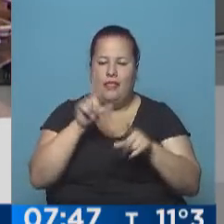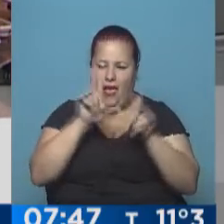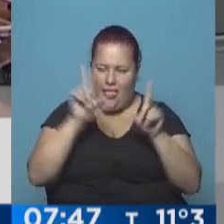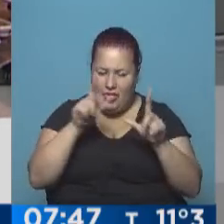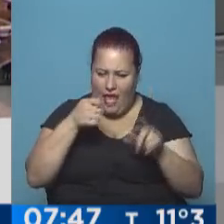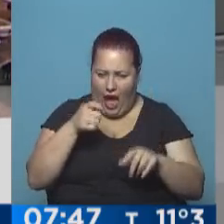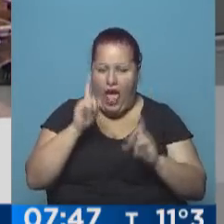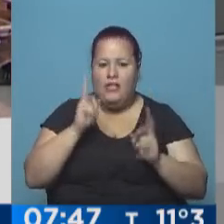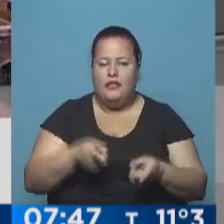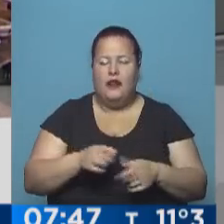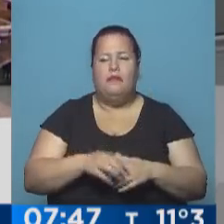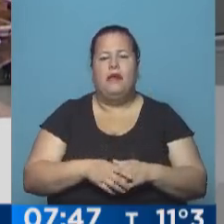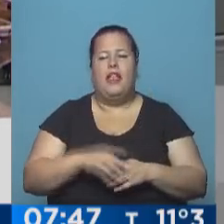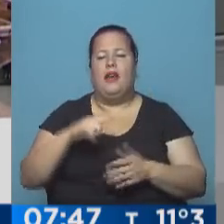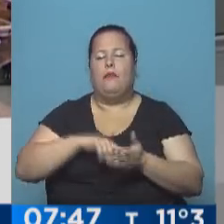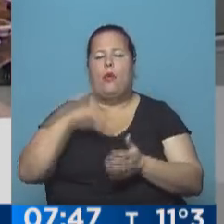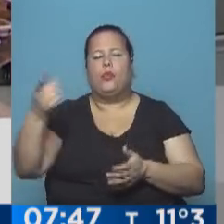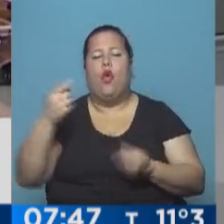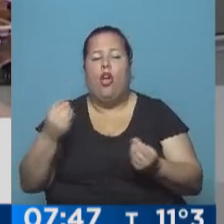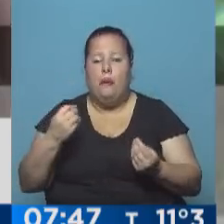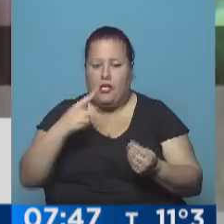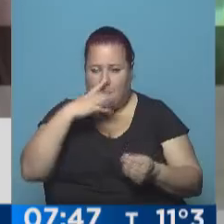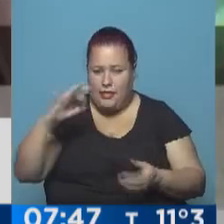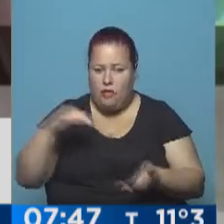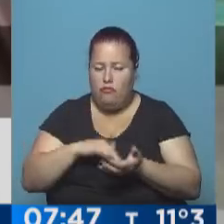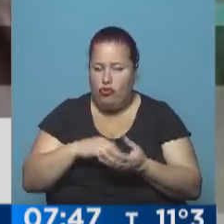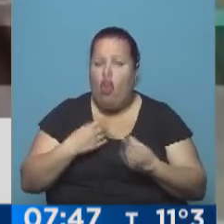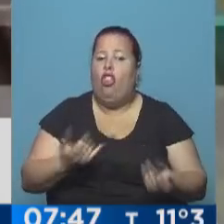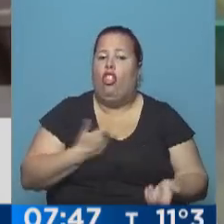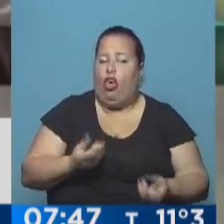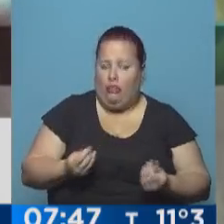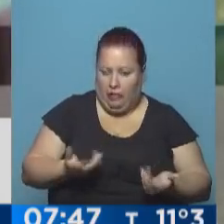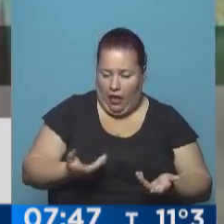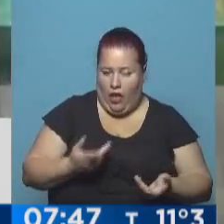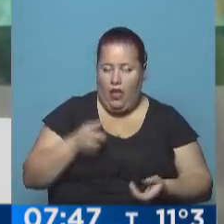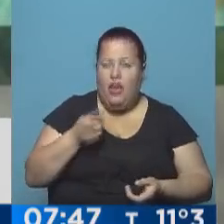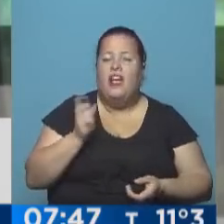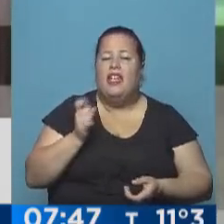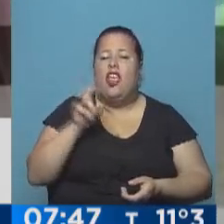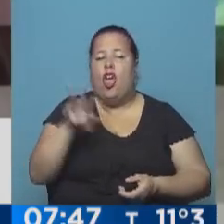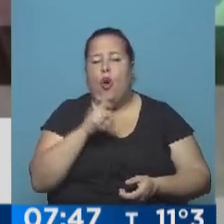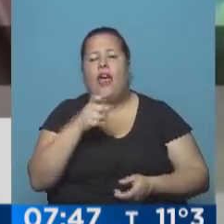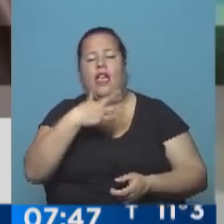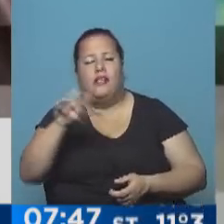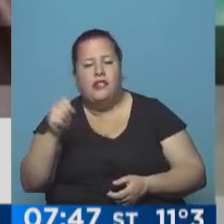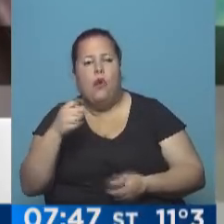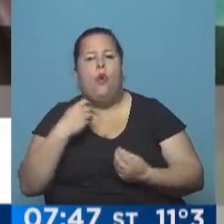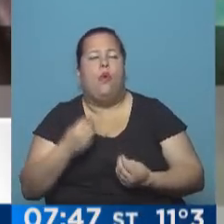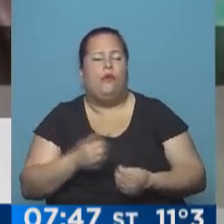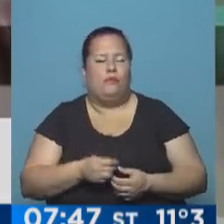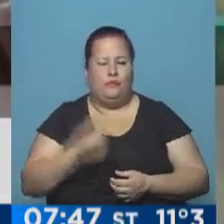a los contribuyentes de la Ciudad de Buenos Aires, qué pasó con estos 700 millones, dónde están, quién cobró, quién se llevó, cuál es